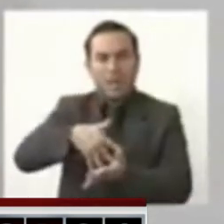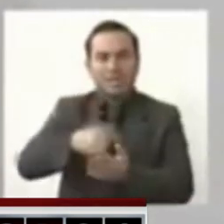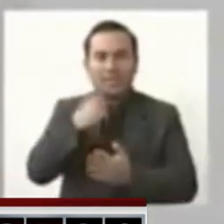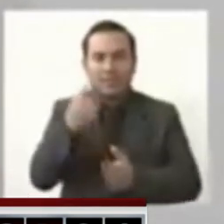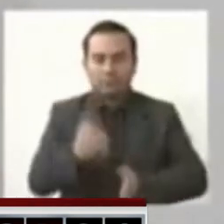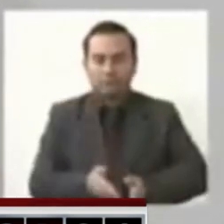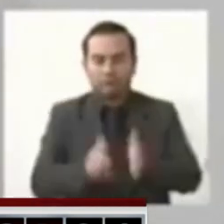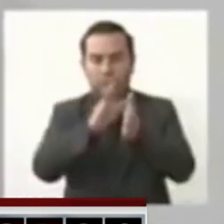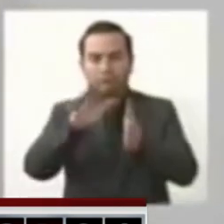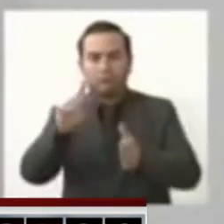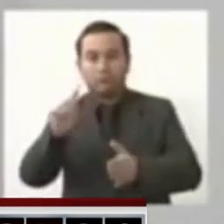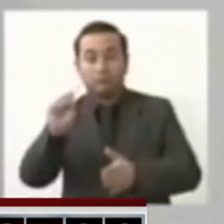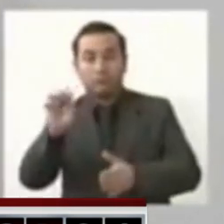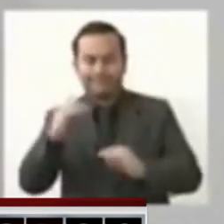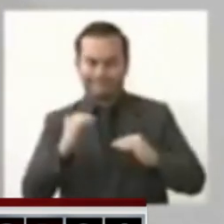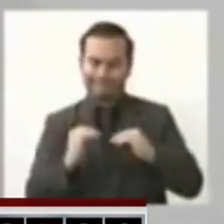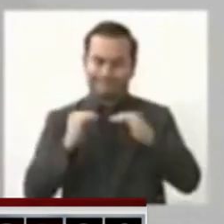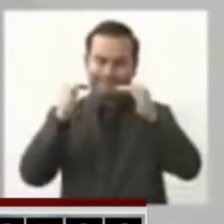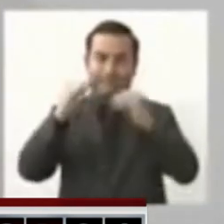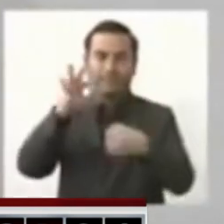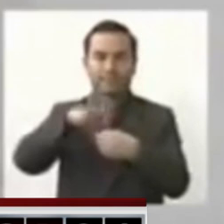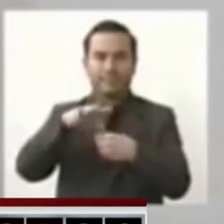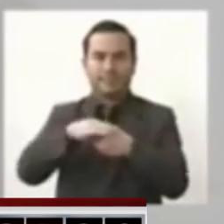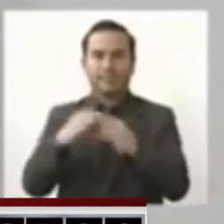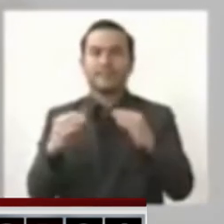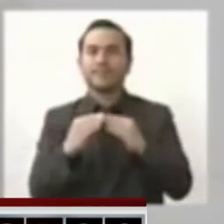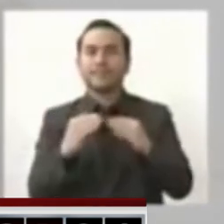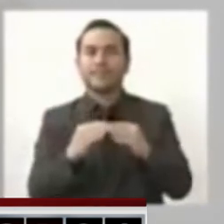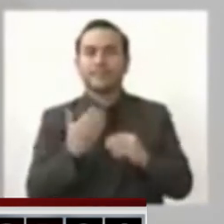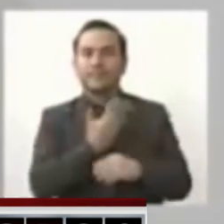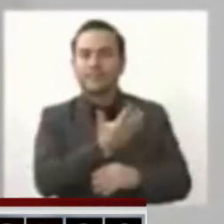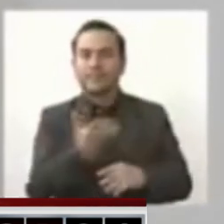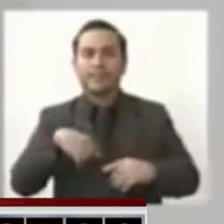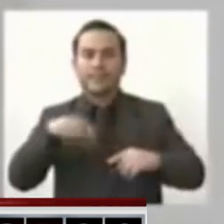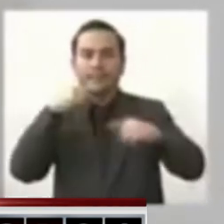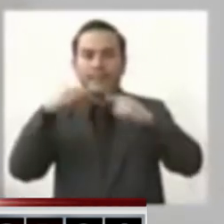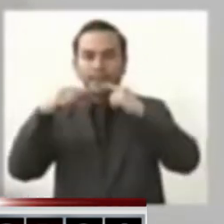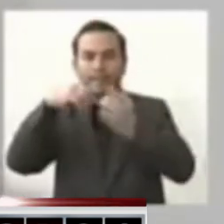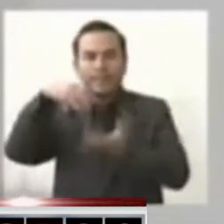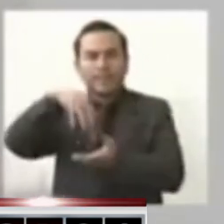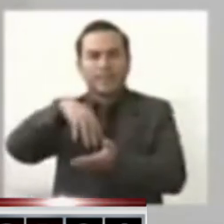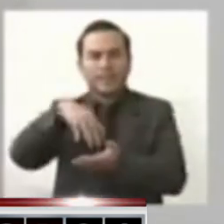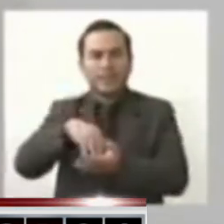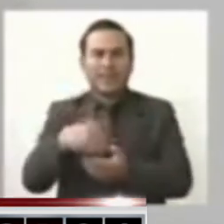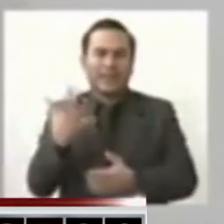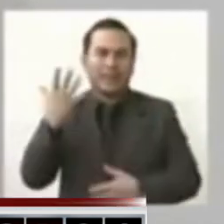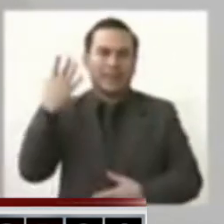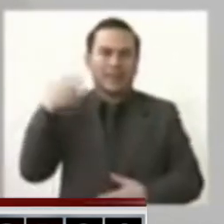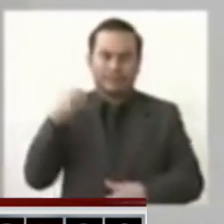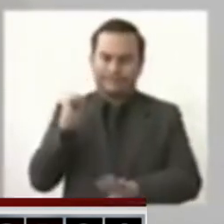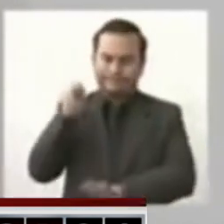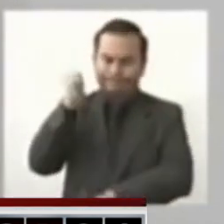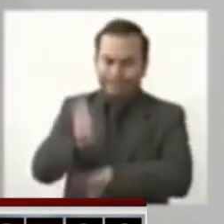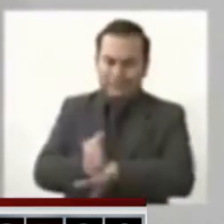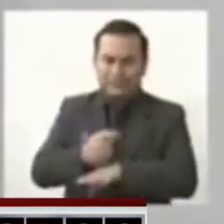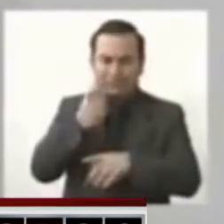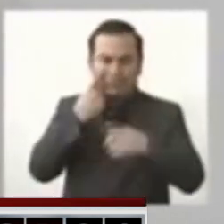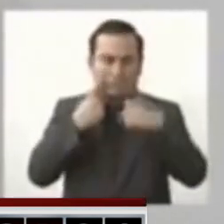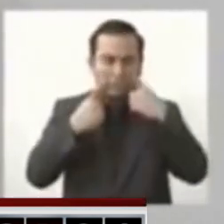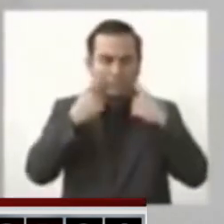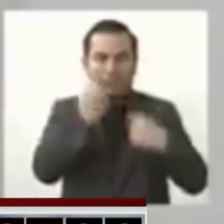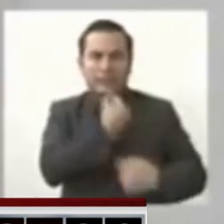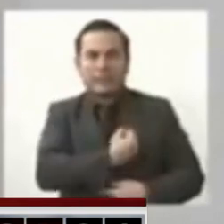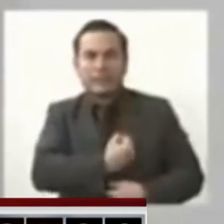autoridad electoral y la institucionalidad democrática construida con lágrimas, luto, dolor